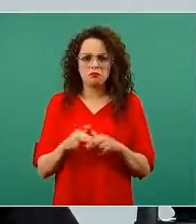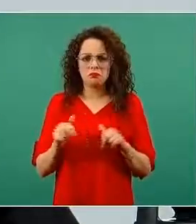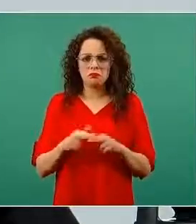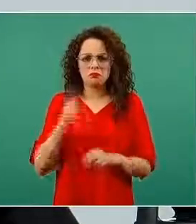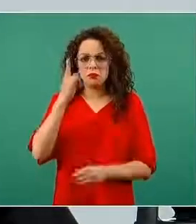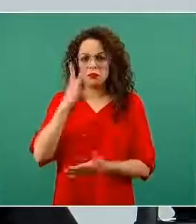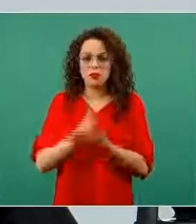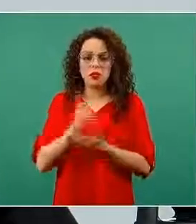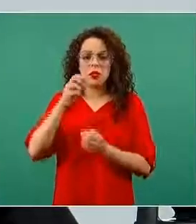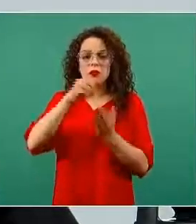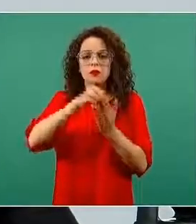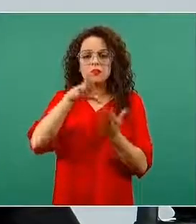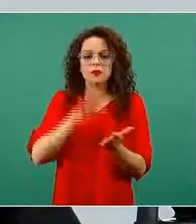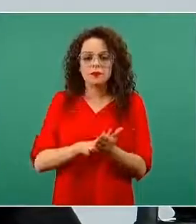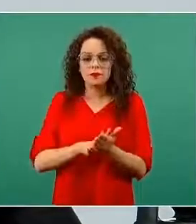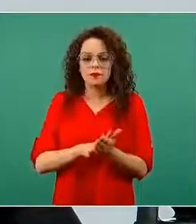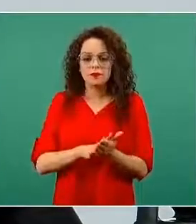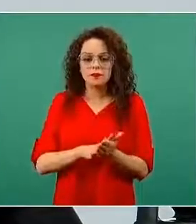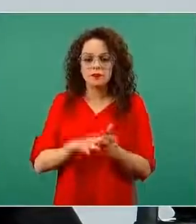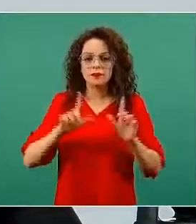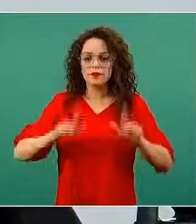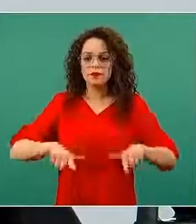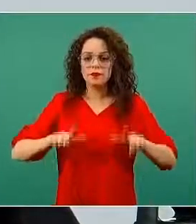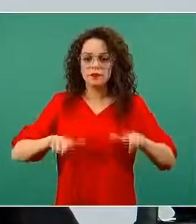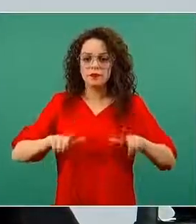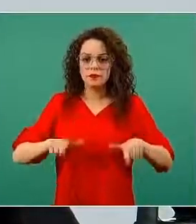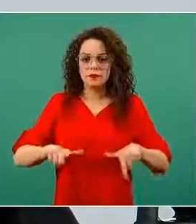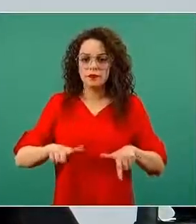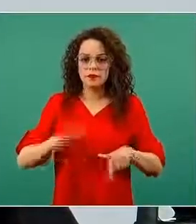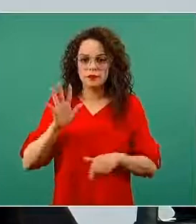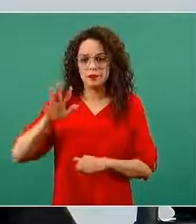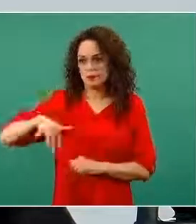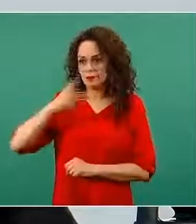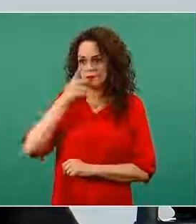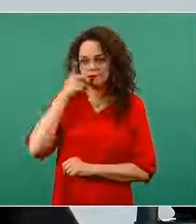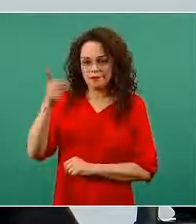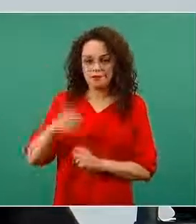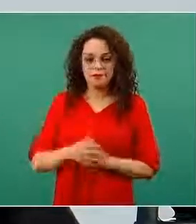se registren en los espacios que ya mencionamos, en